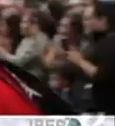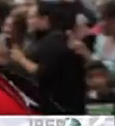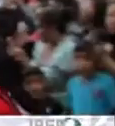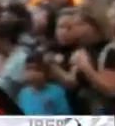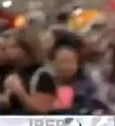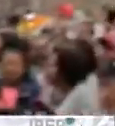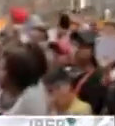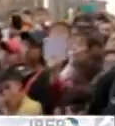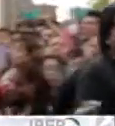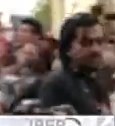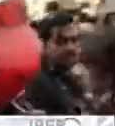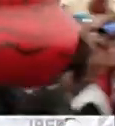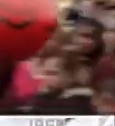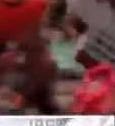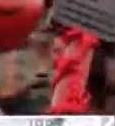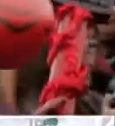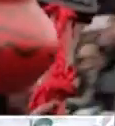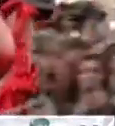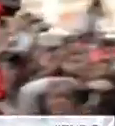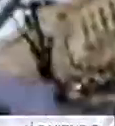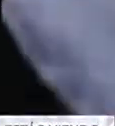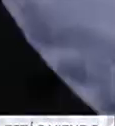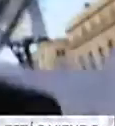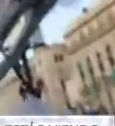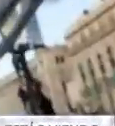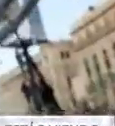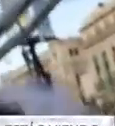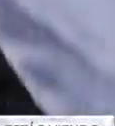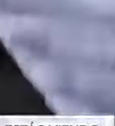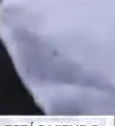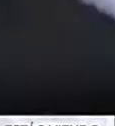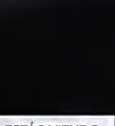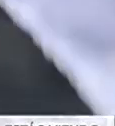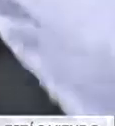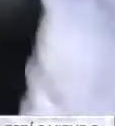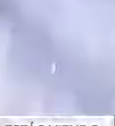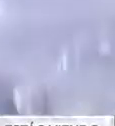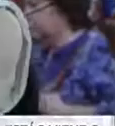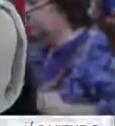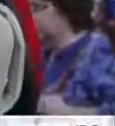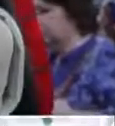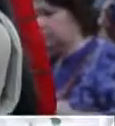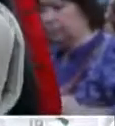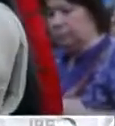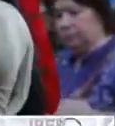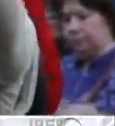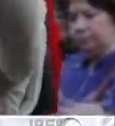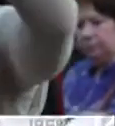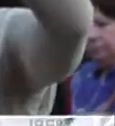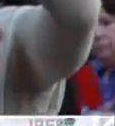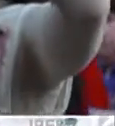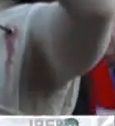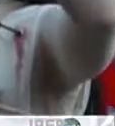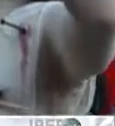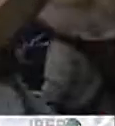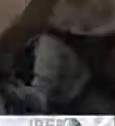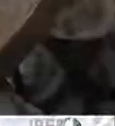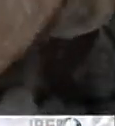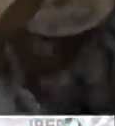al cerrito. Me vuelve maceta y un